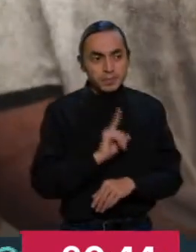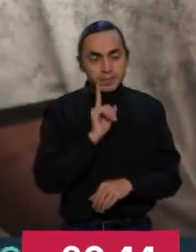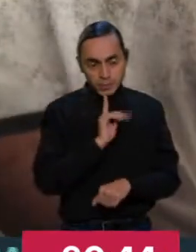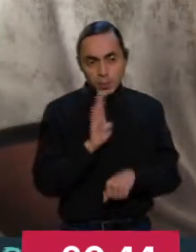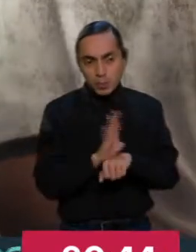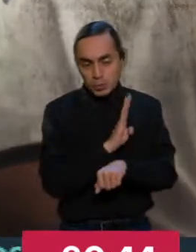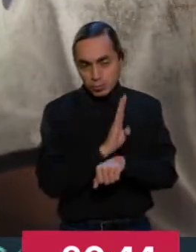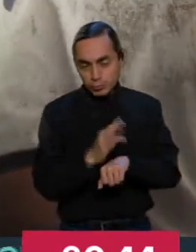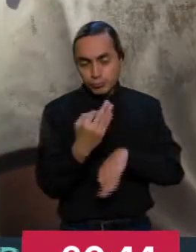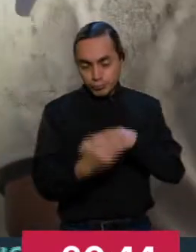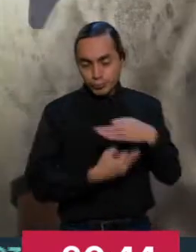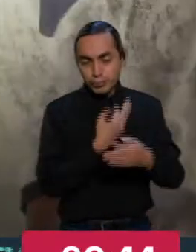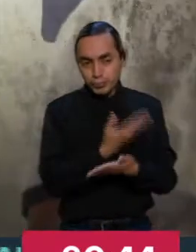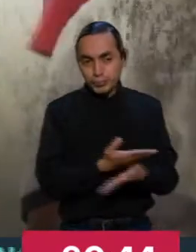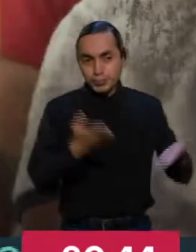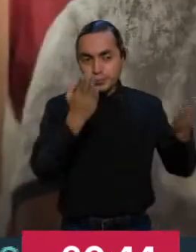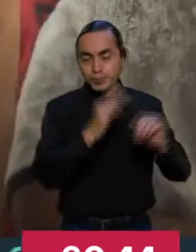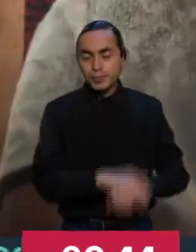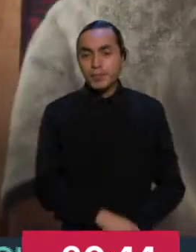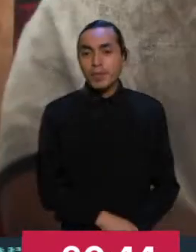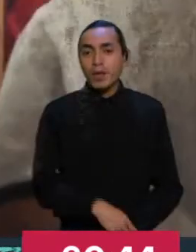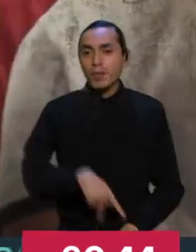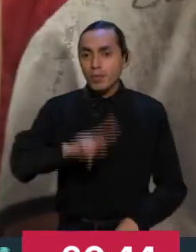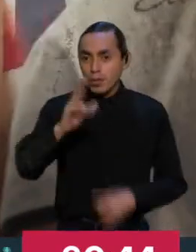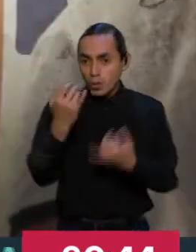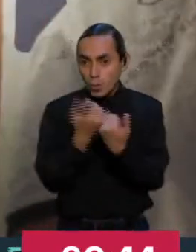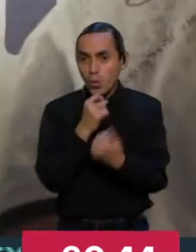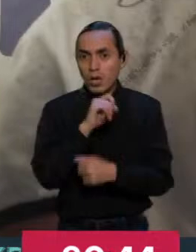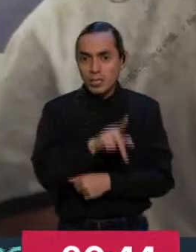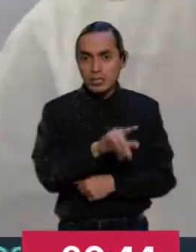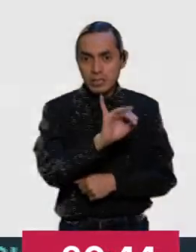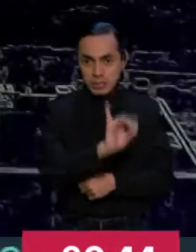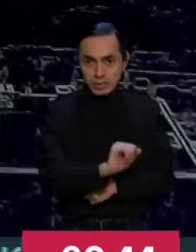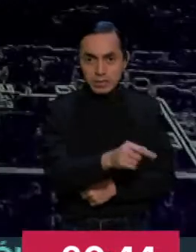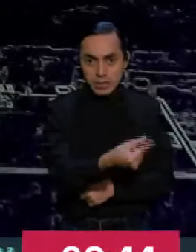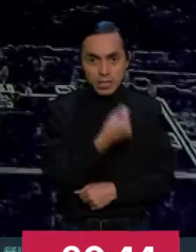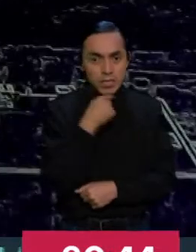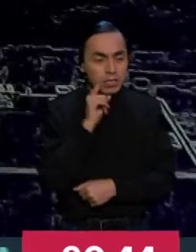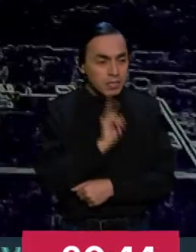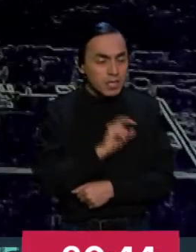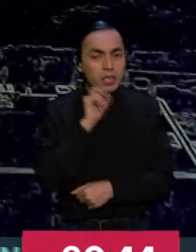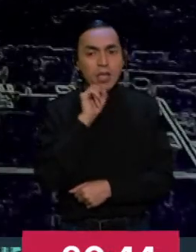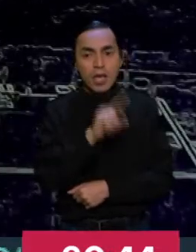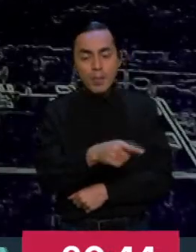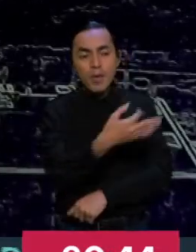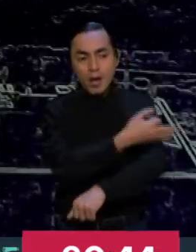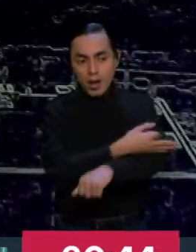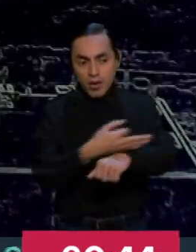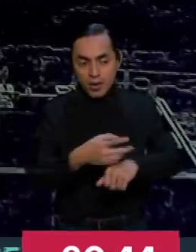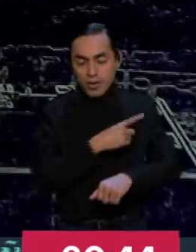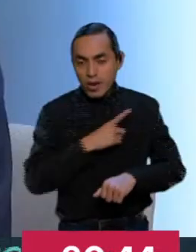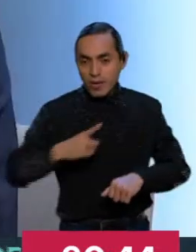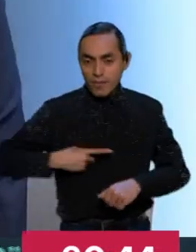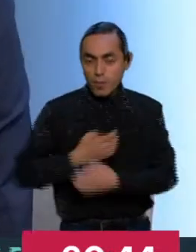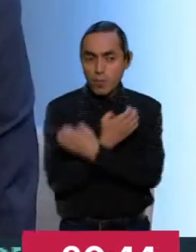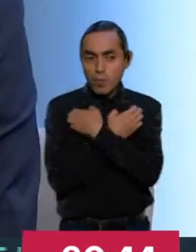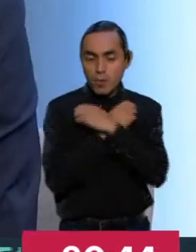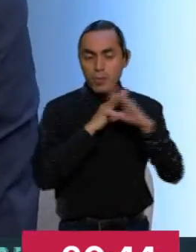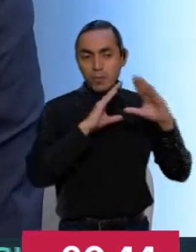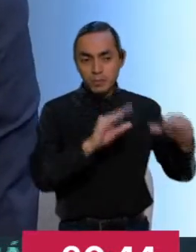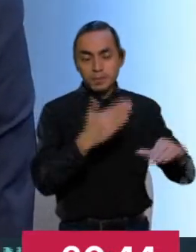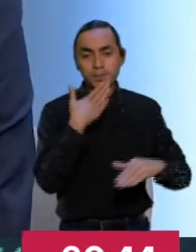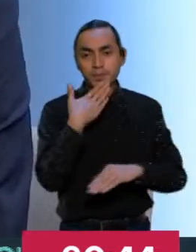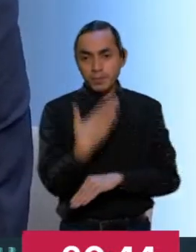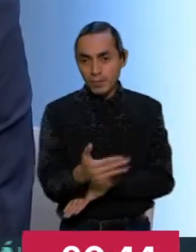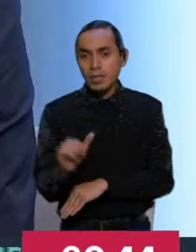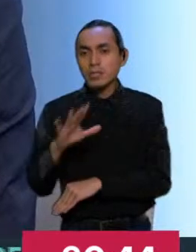embargo, pues no solo hay que educarlas a ellas, sino también a las familias. Yo complementaría, mira, yo creo que tenemos